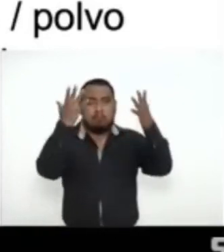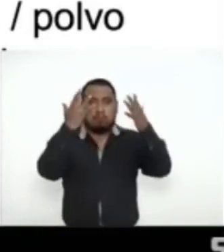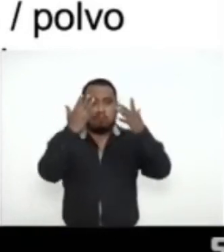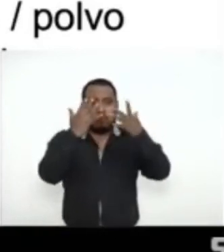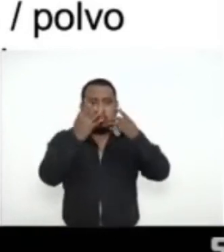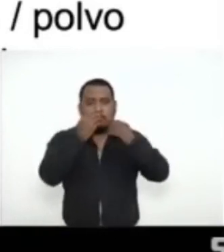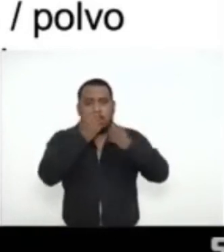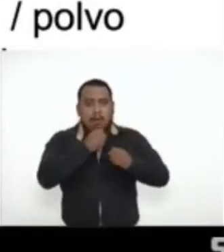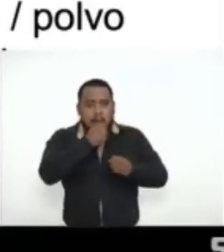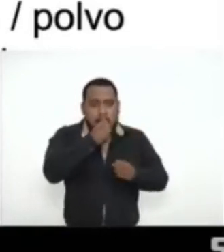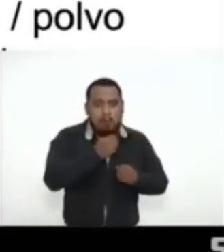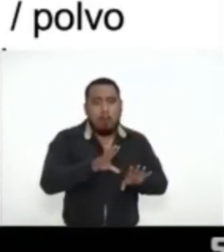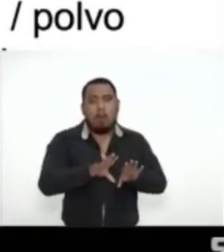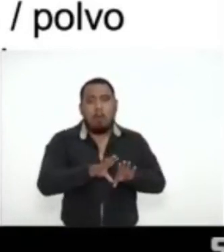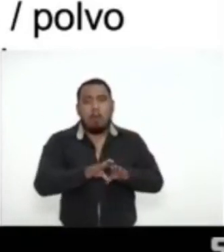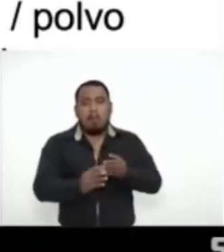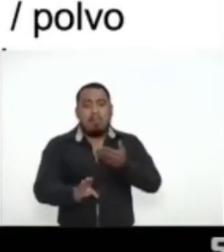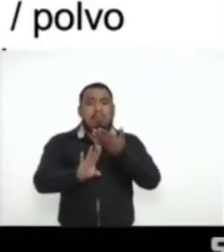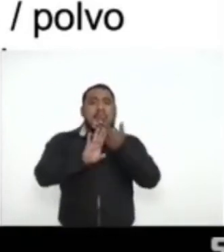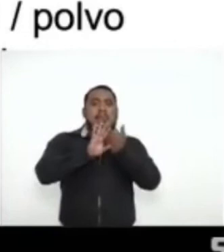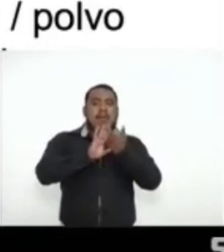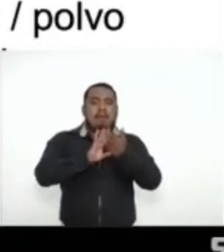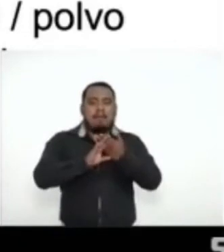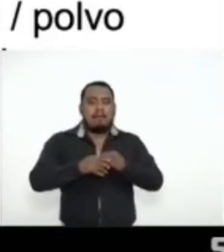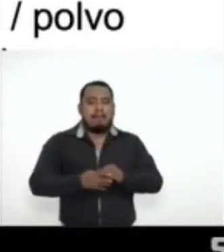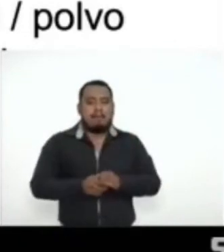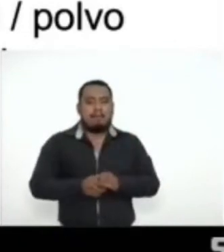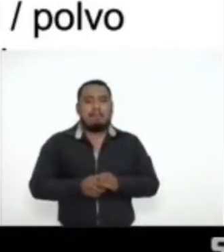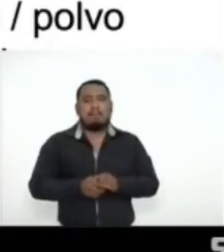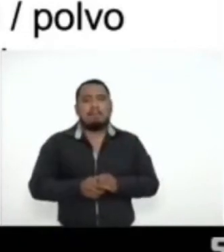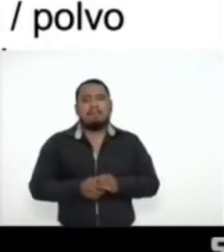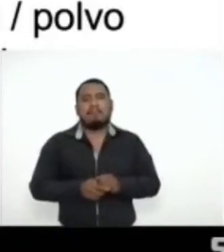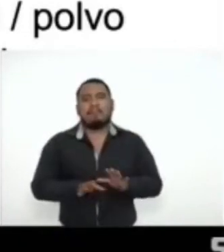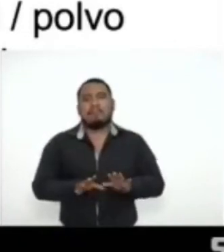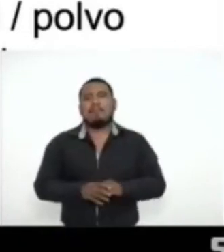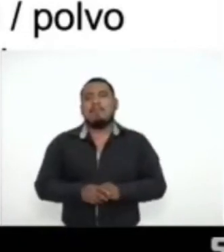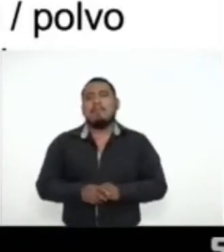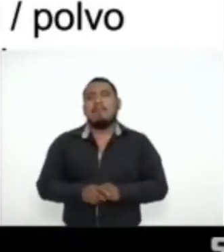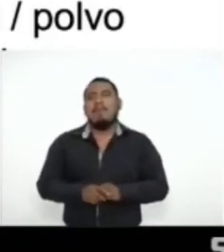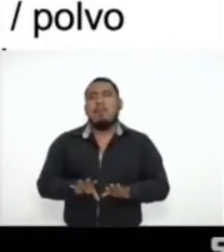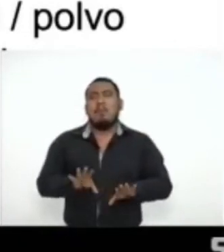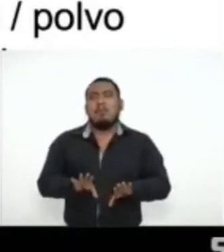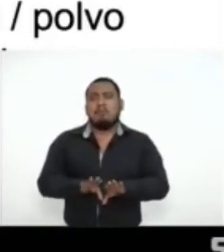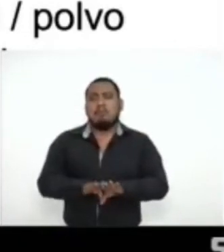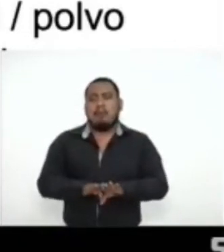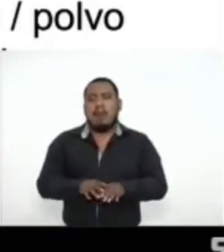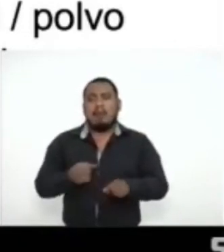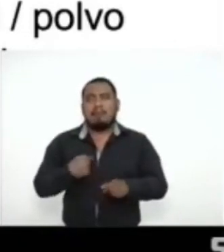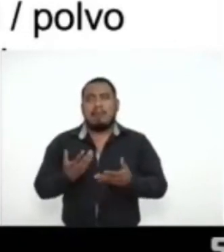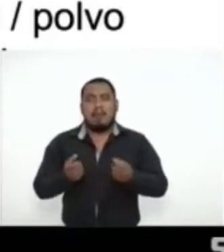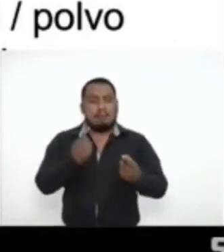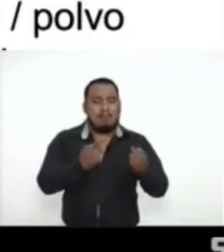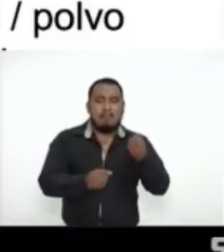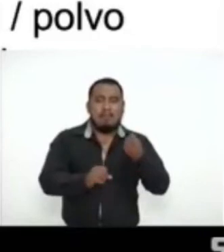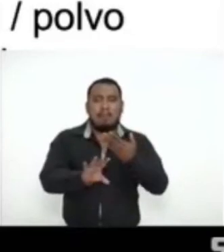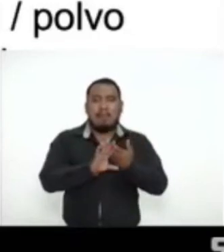virtual como un invasor en donde yo siento que viene a quitarme, es una amenaza en mi territorio. ¿Qué hacen los animalitos